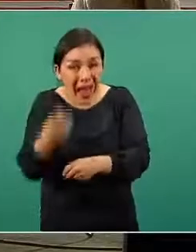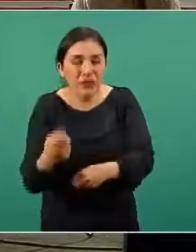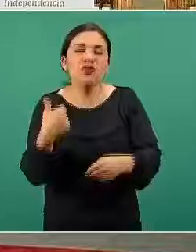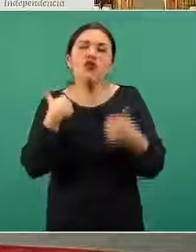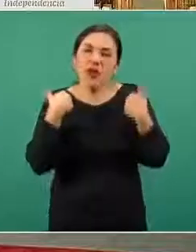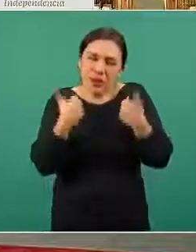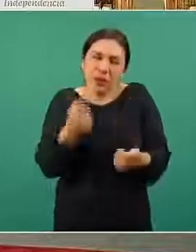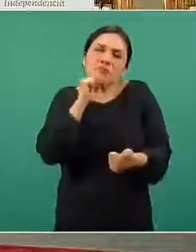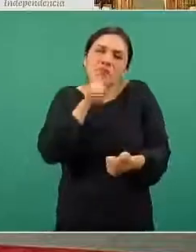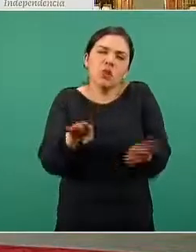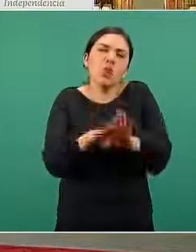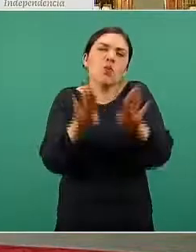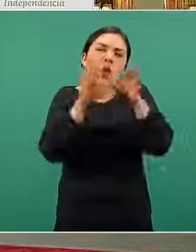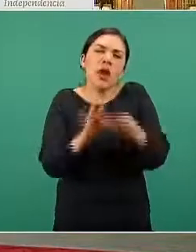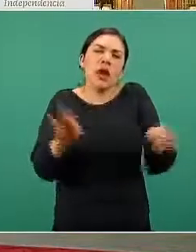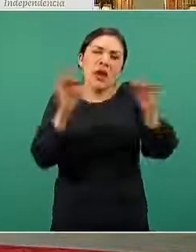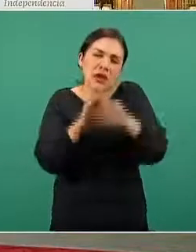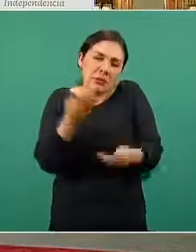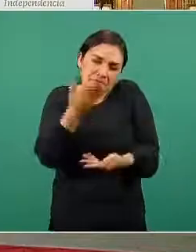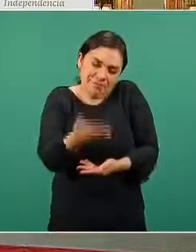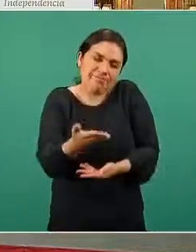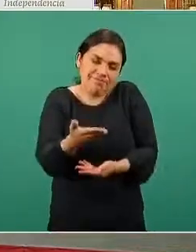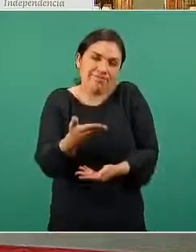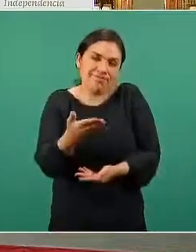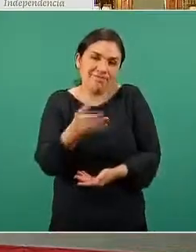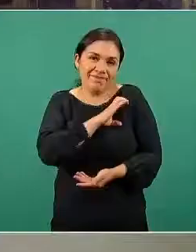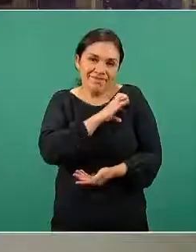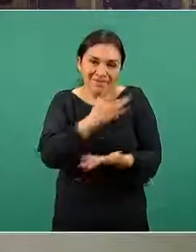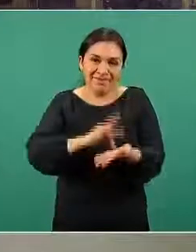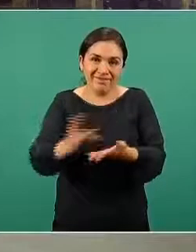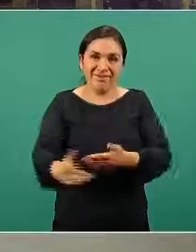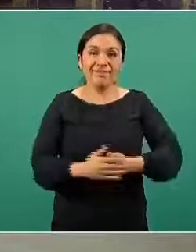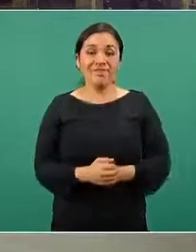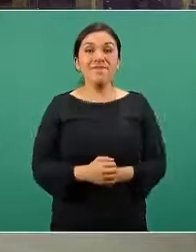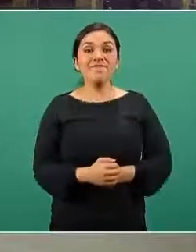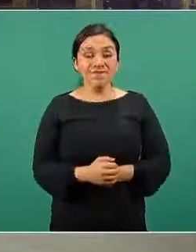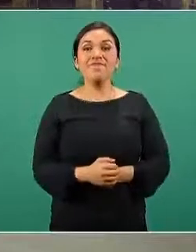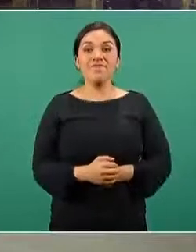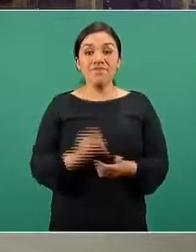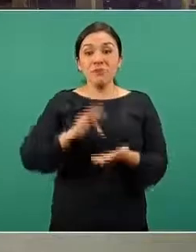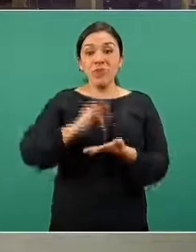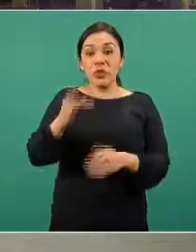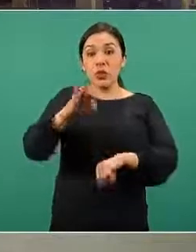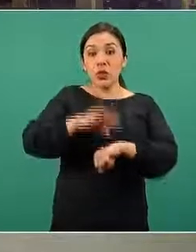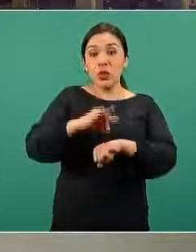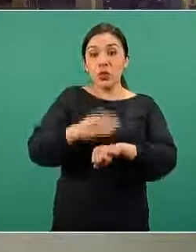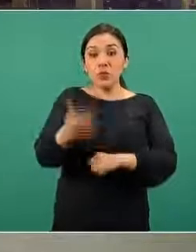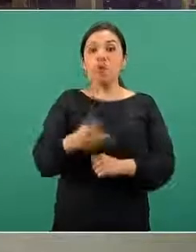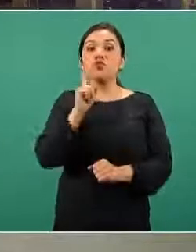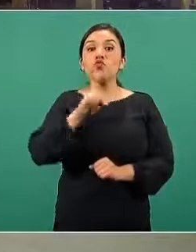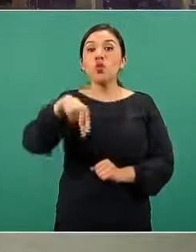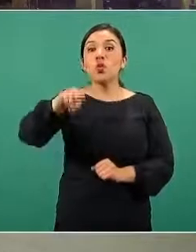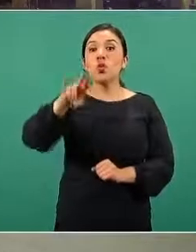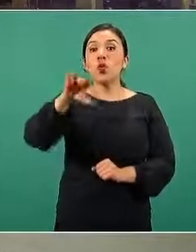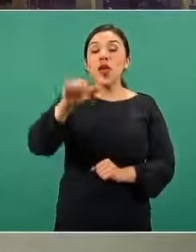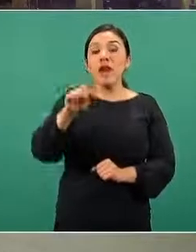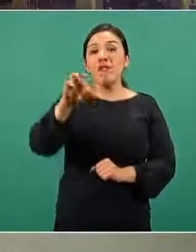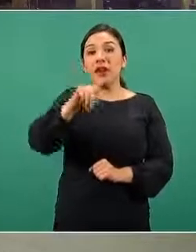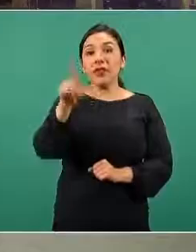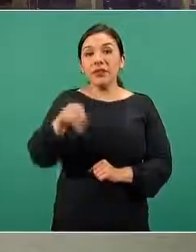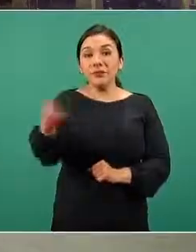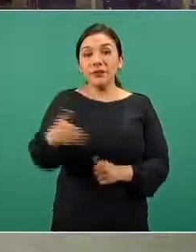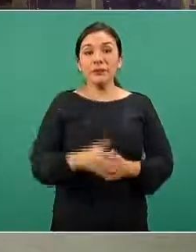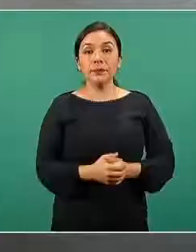y es mi explicación, distinguida periodista. Gracias. Muchas gracias, doctor. Nuria Fernández, de la Caracola, por